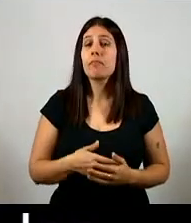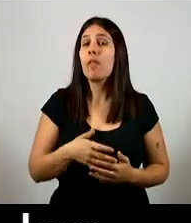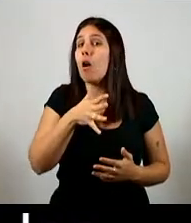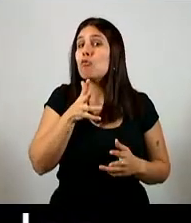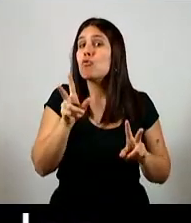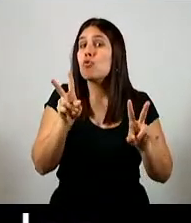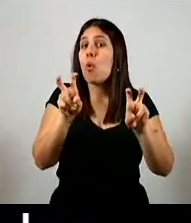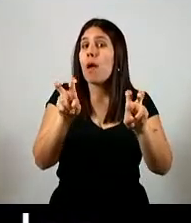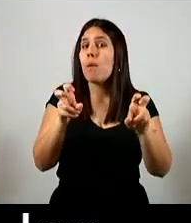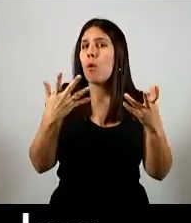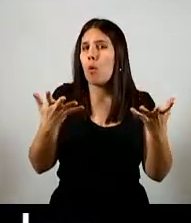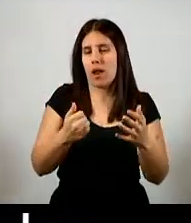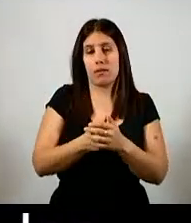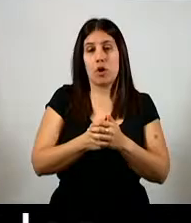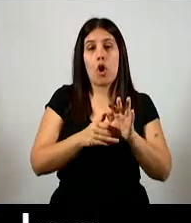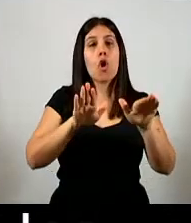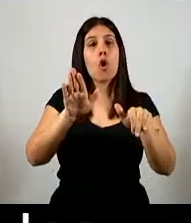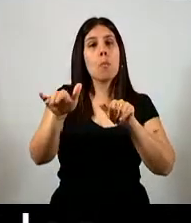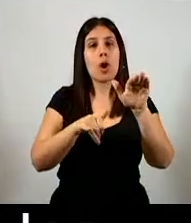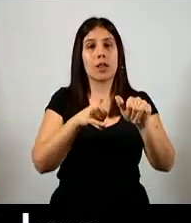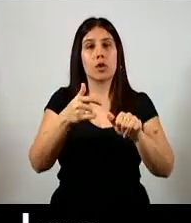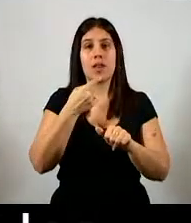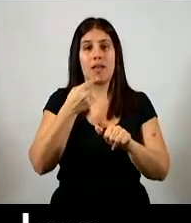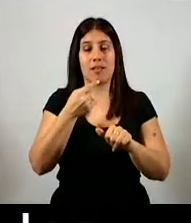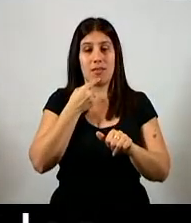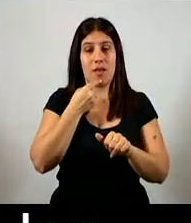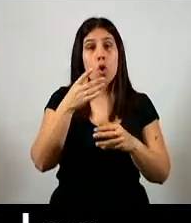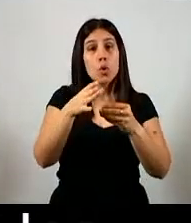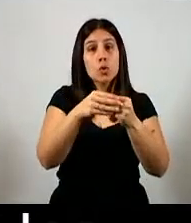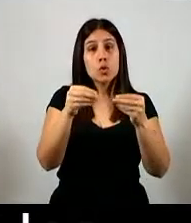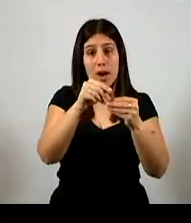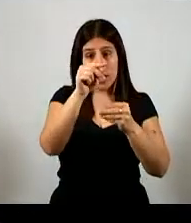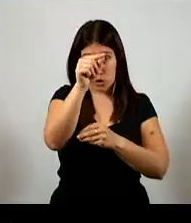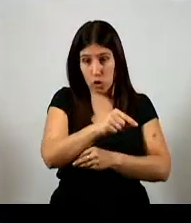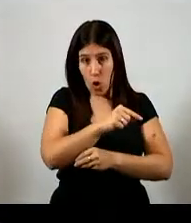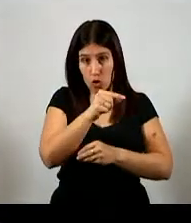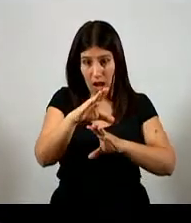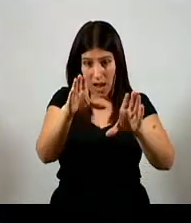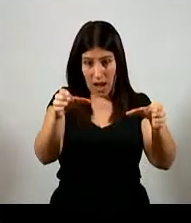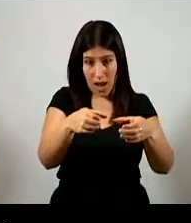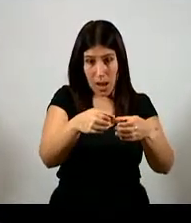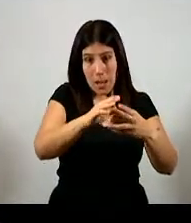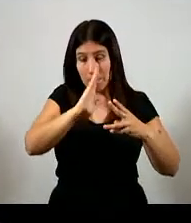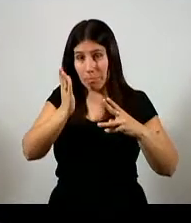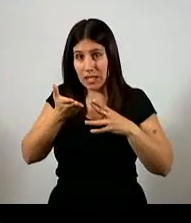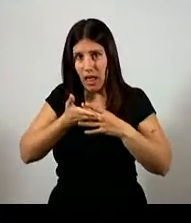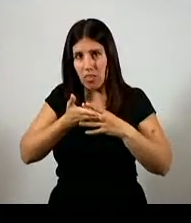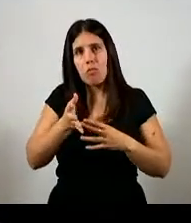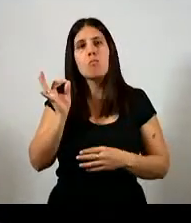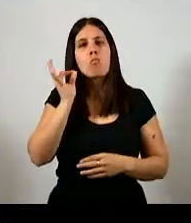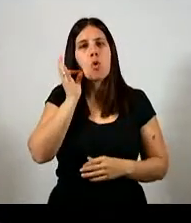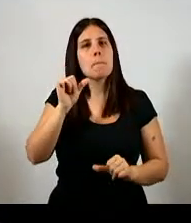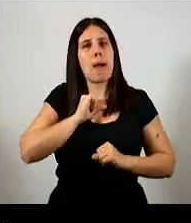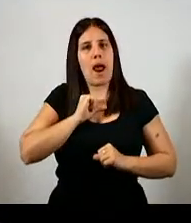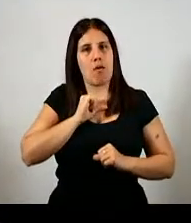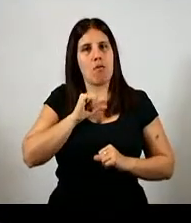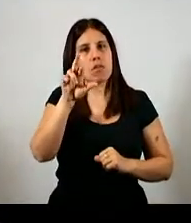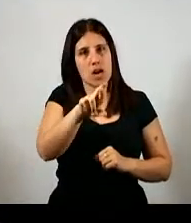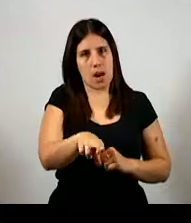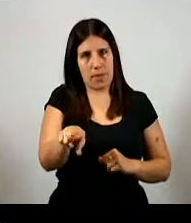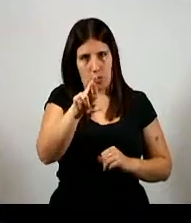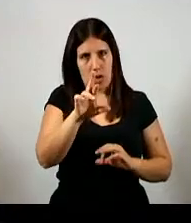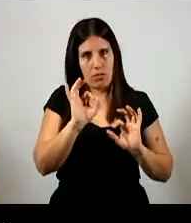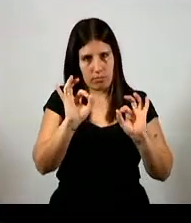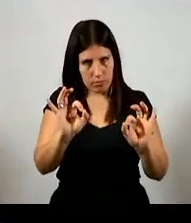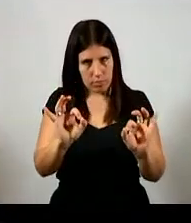la convocatoria establece que la mitad del total de los usuarios sean mujeres desempleadas. Insisto en ello. De esta